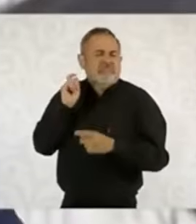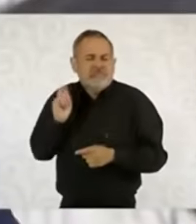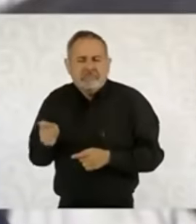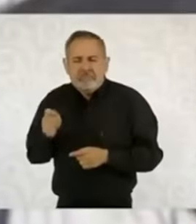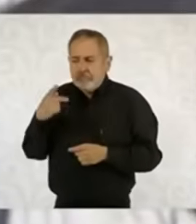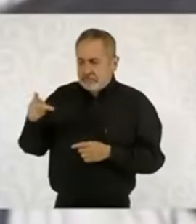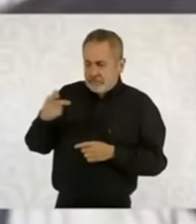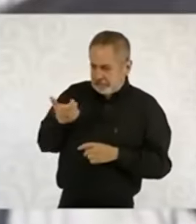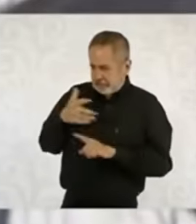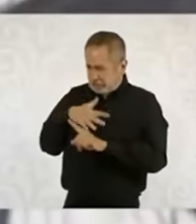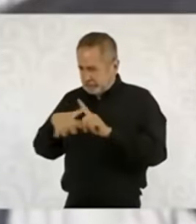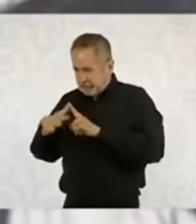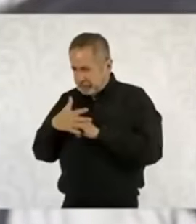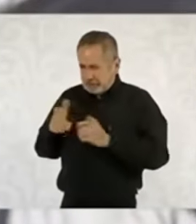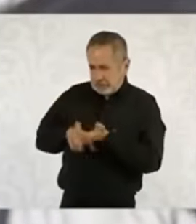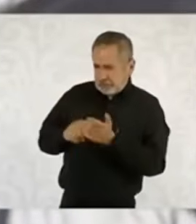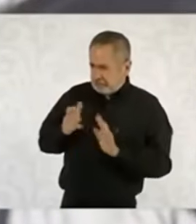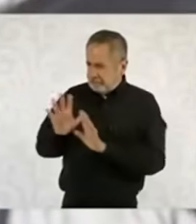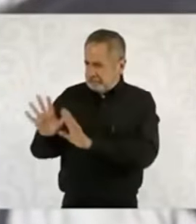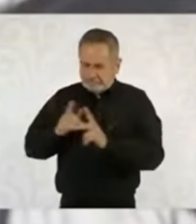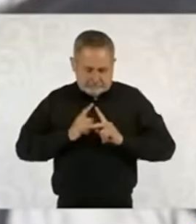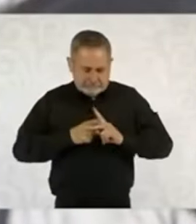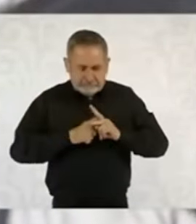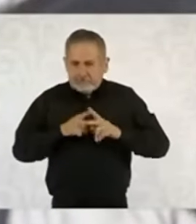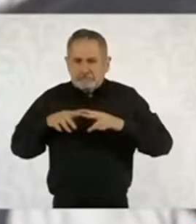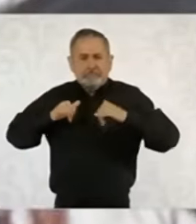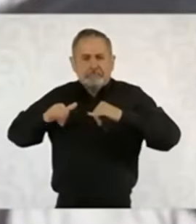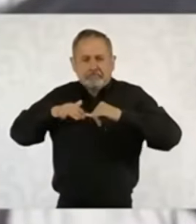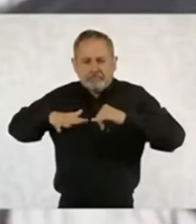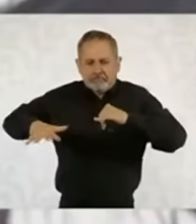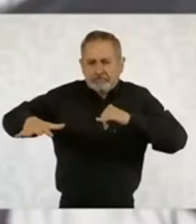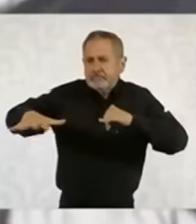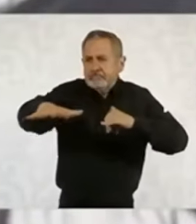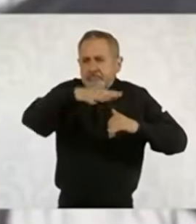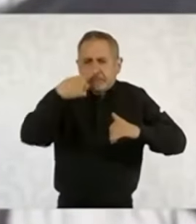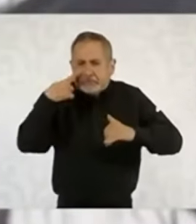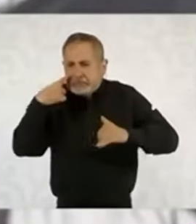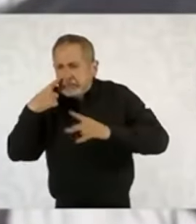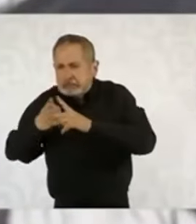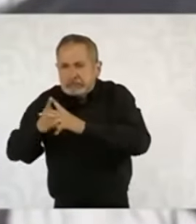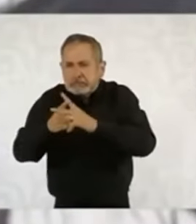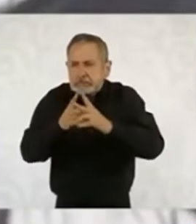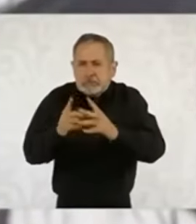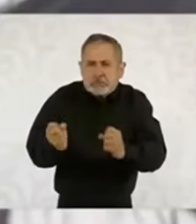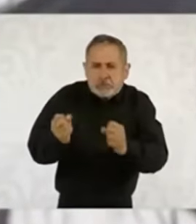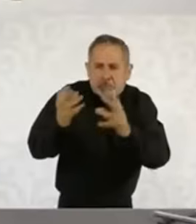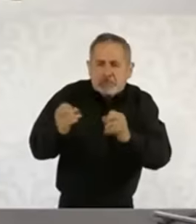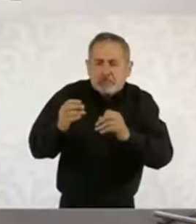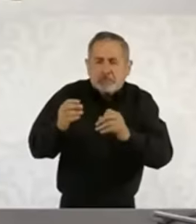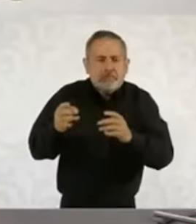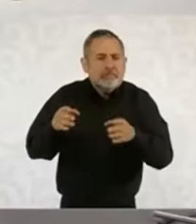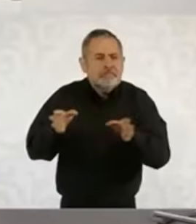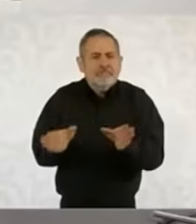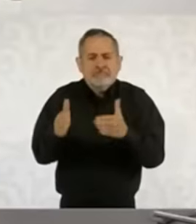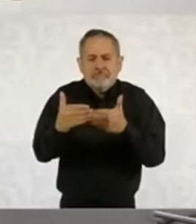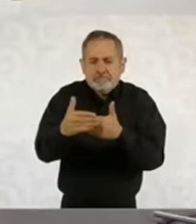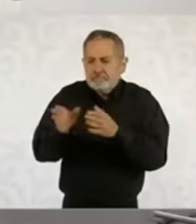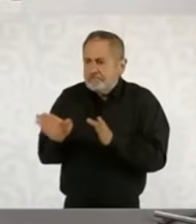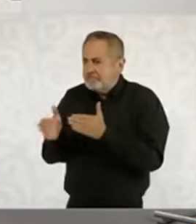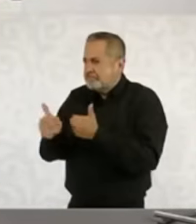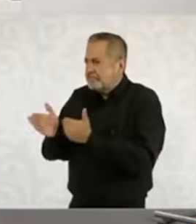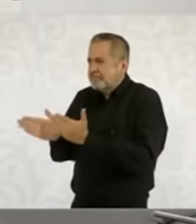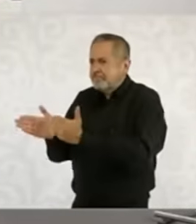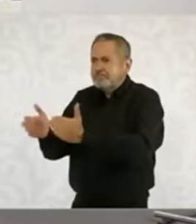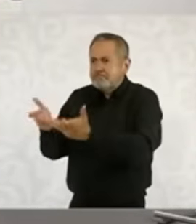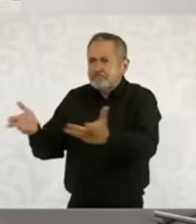características socioeconómicas. Se elabora una cartografía, es decir, se hace un mapa con cada uno de los lotes que se van a regularizar y